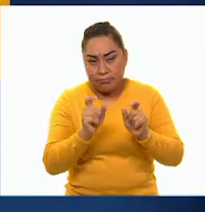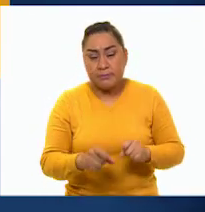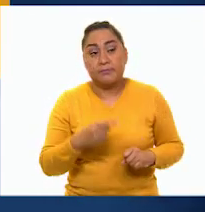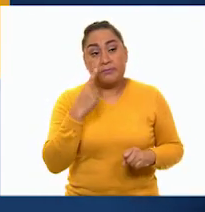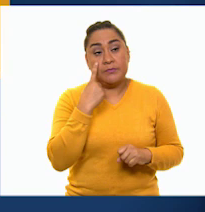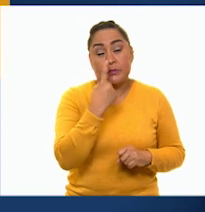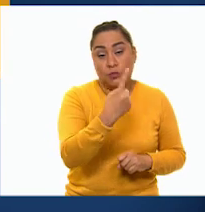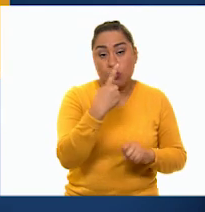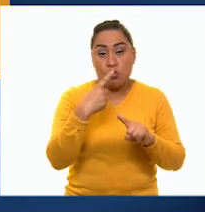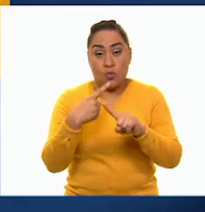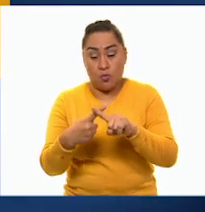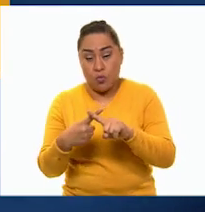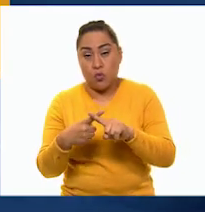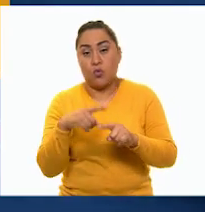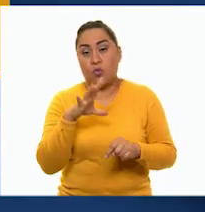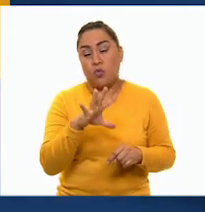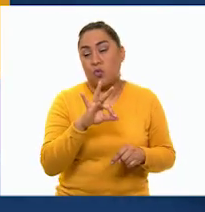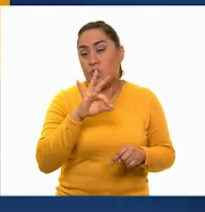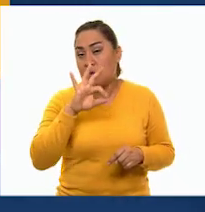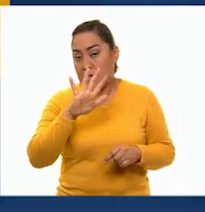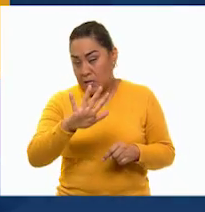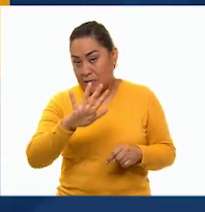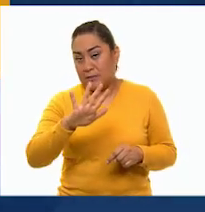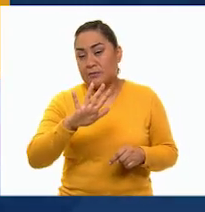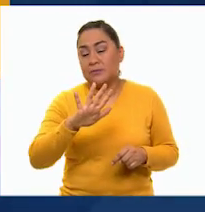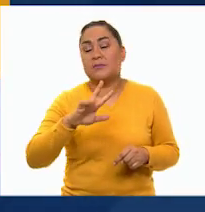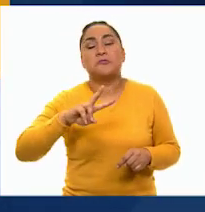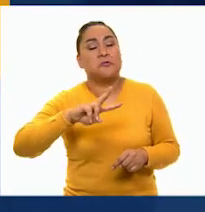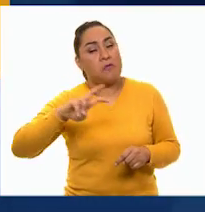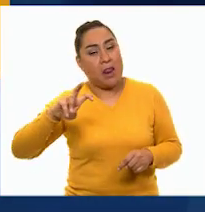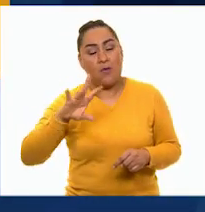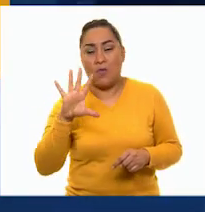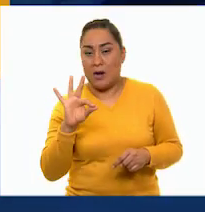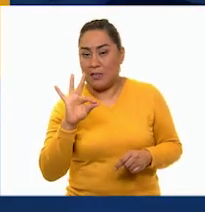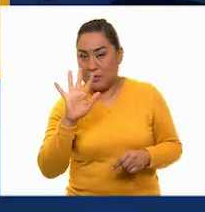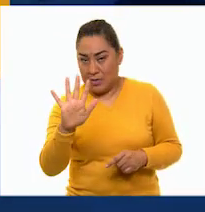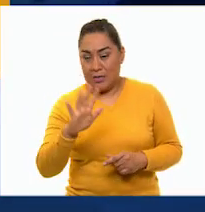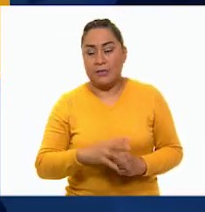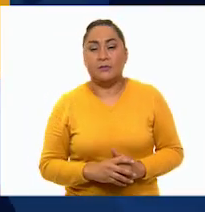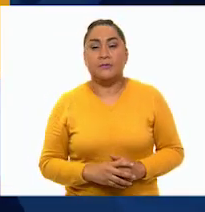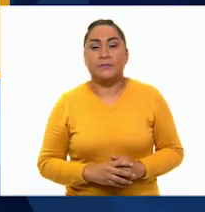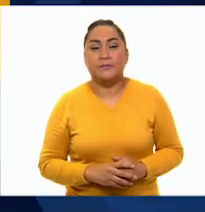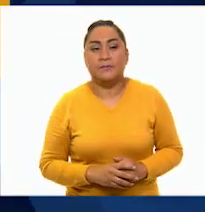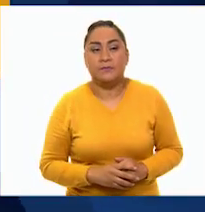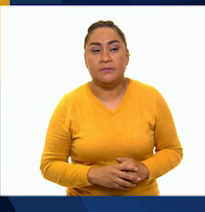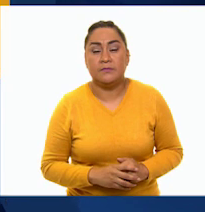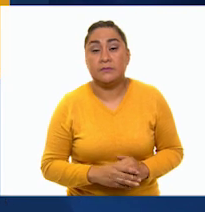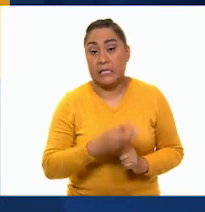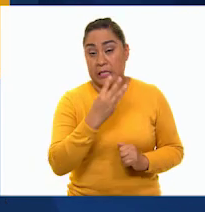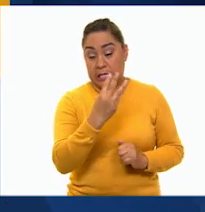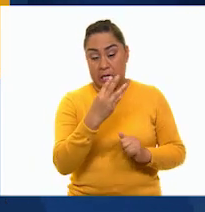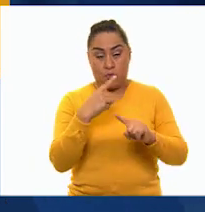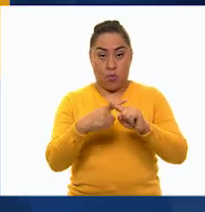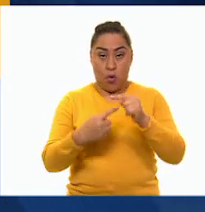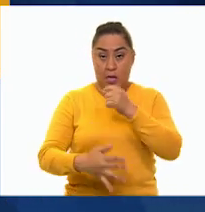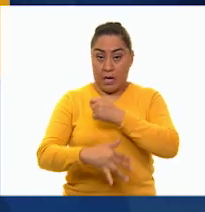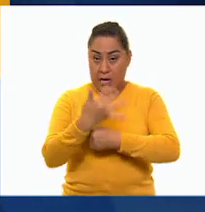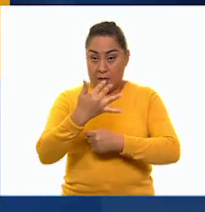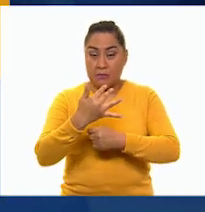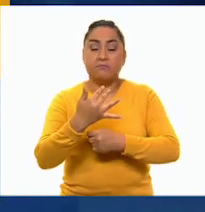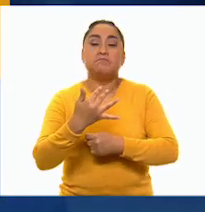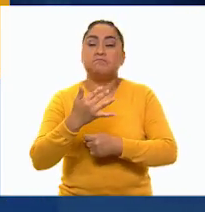1 por 45 igual a 45. 3 por